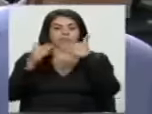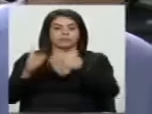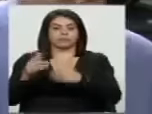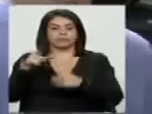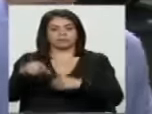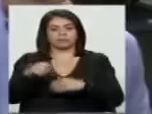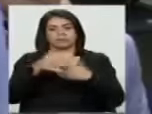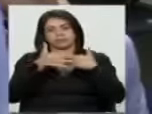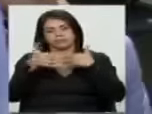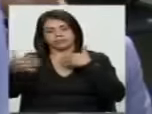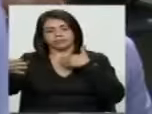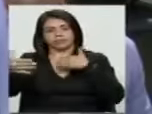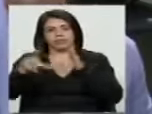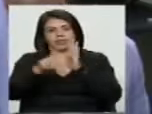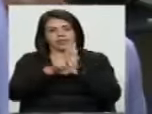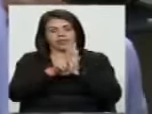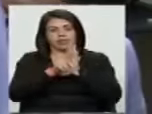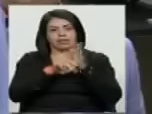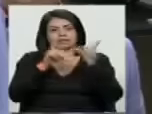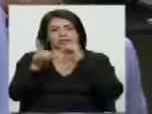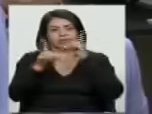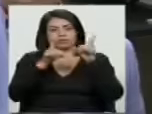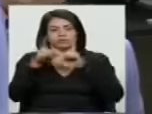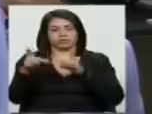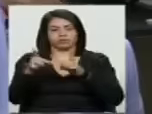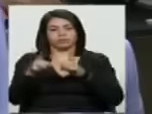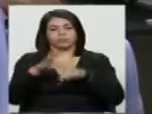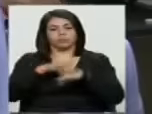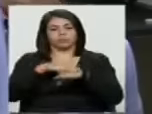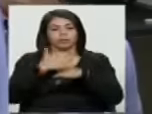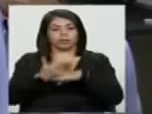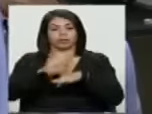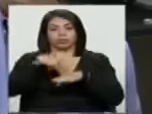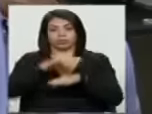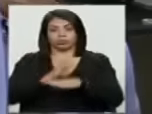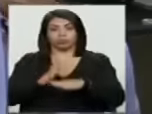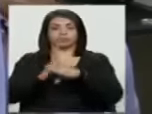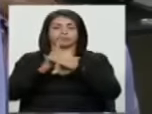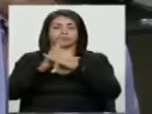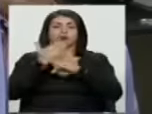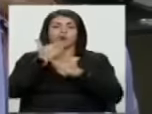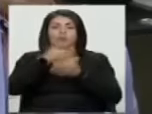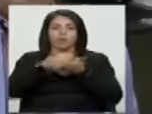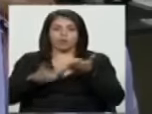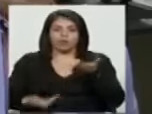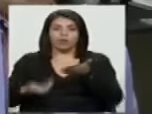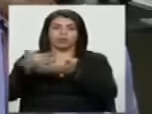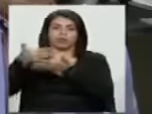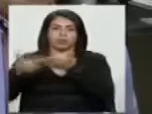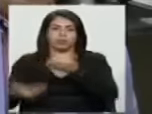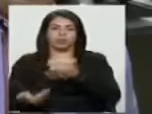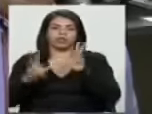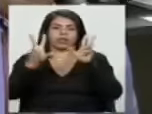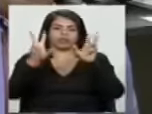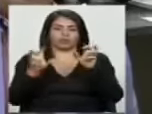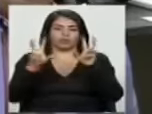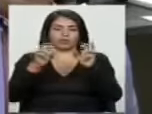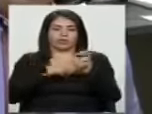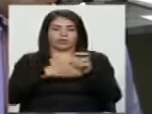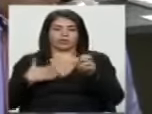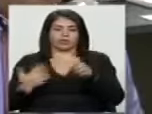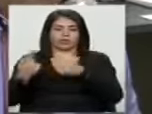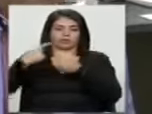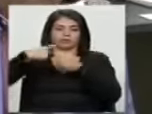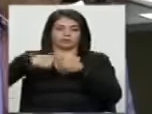asimismo el resto de la discusión de la ley en virtud de que hemos tenido algunas propuestas también que desea el pueblo